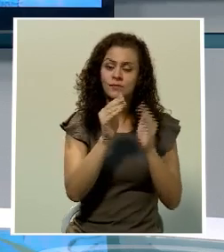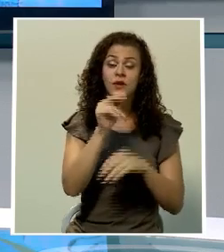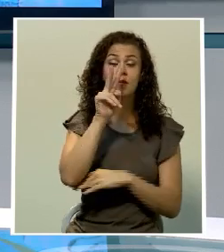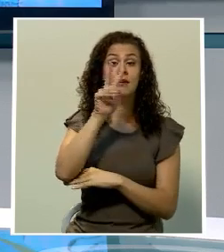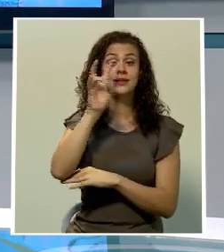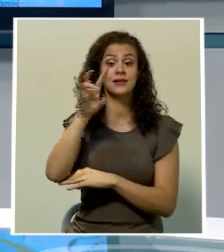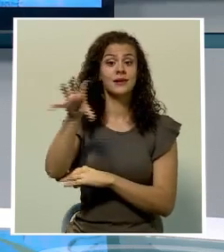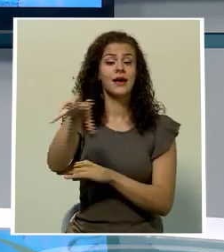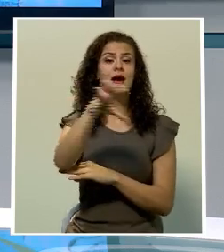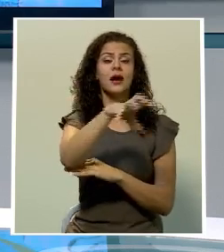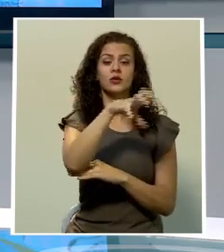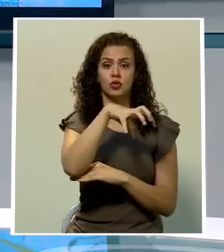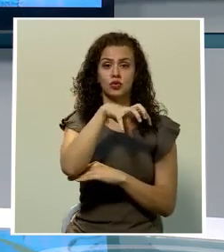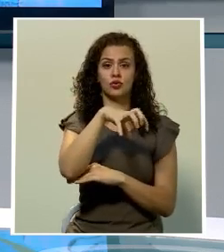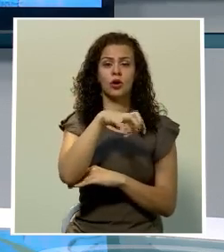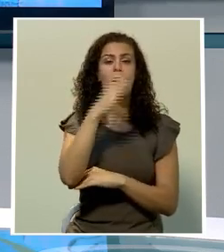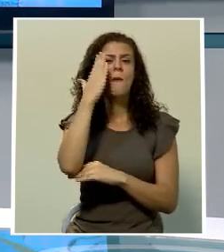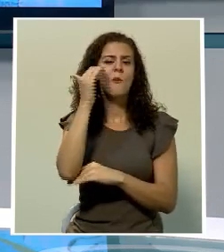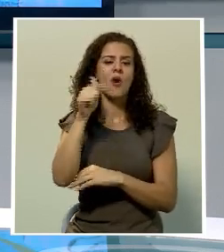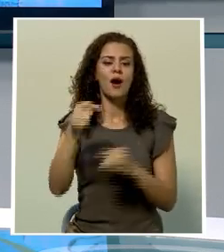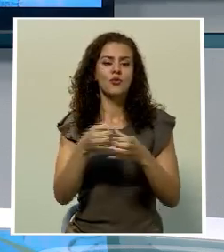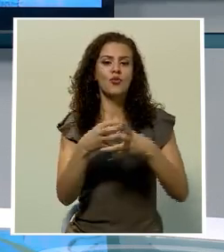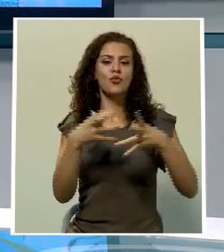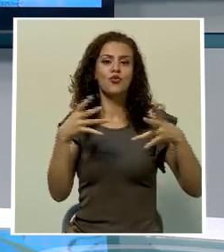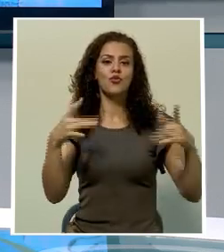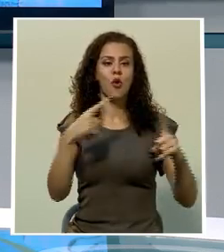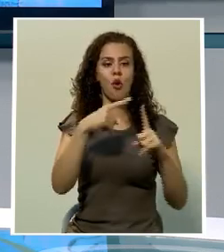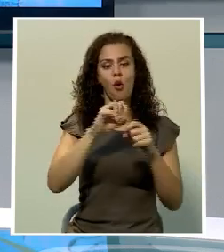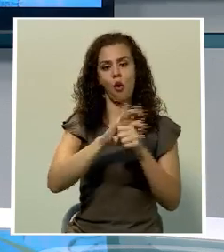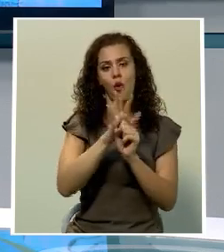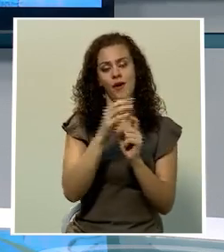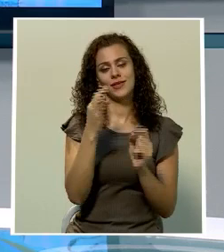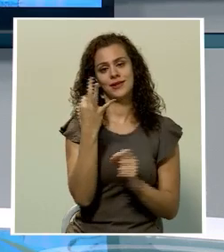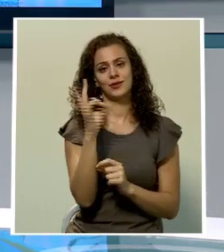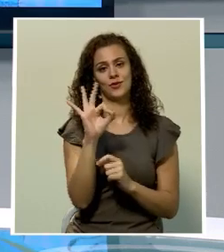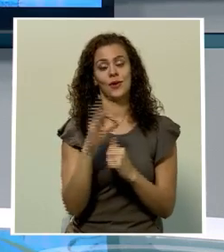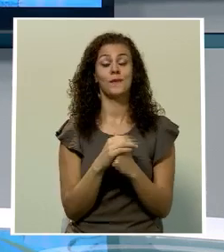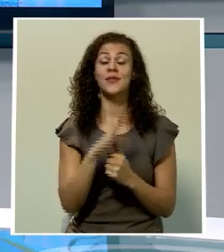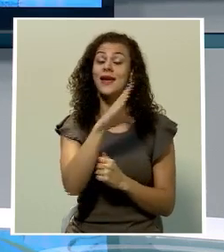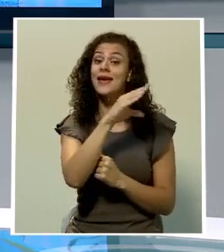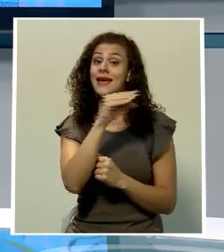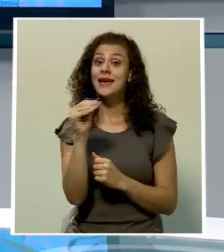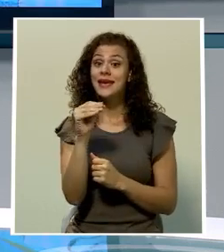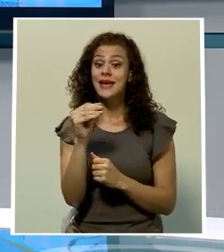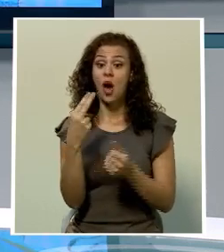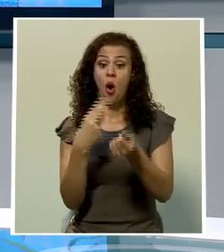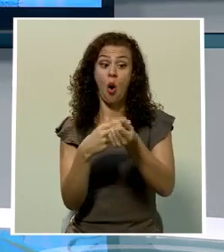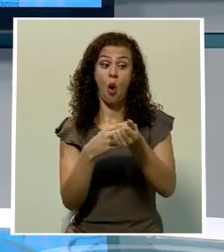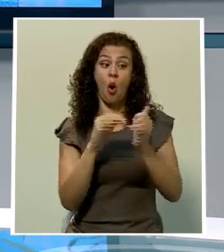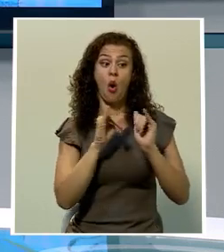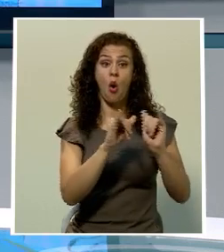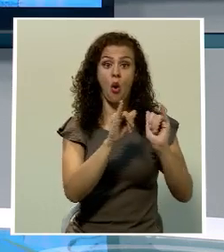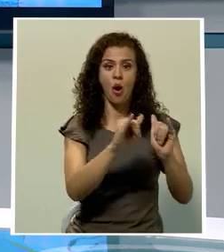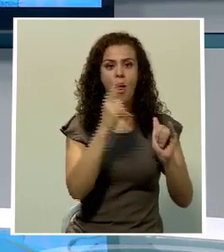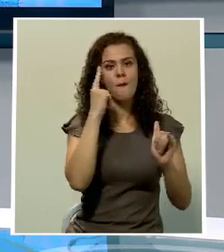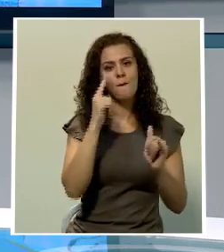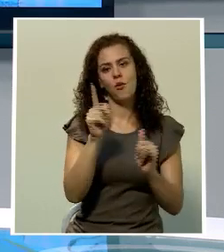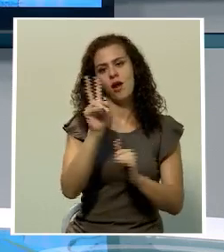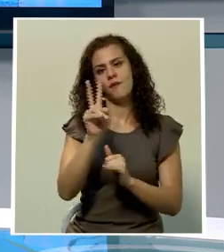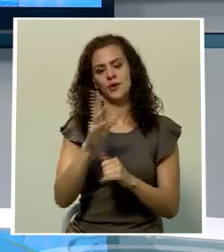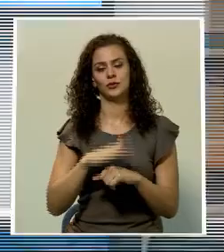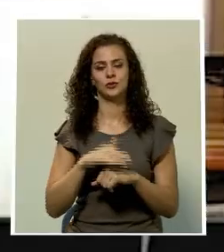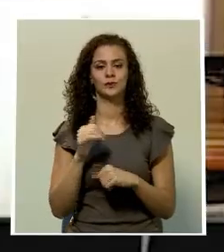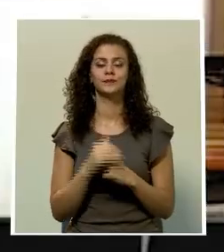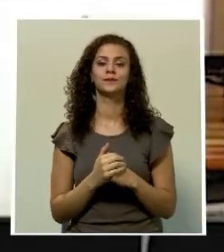a 27 cantones debido al incremento de casos de COVID-19 y las hospitalizaciones por el